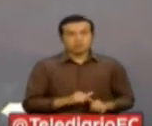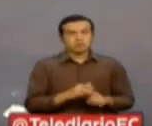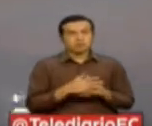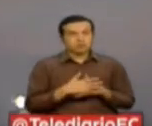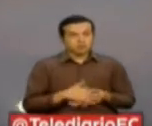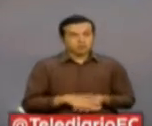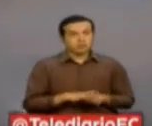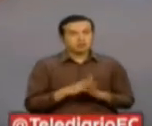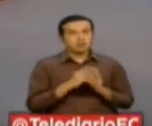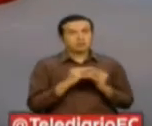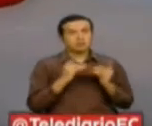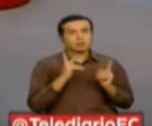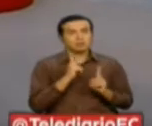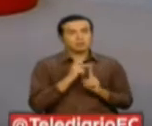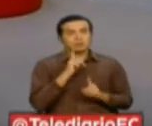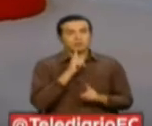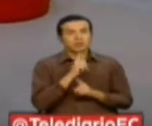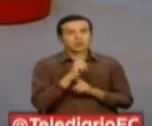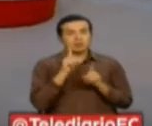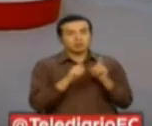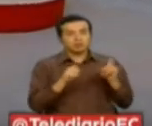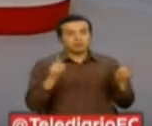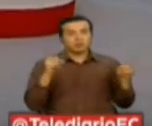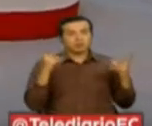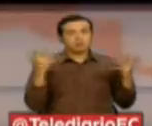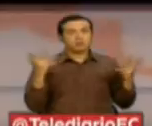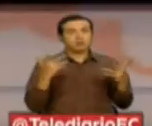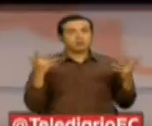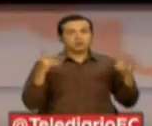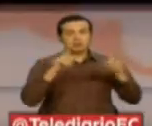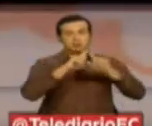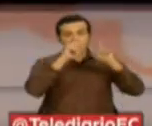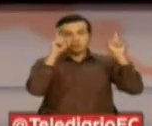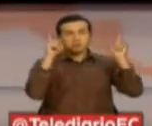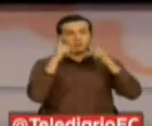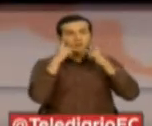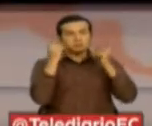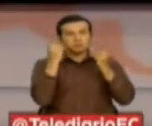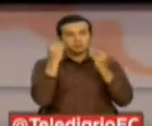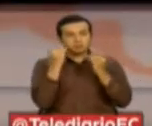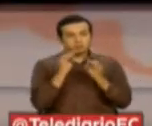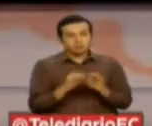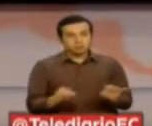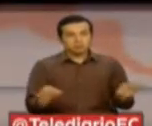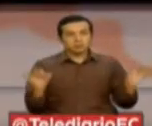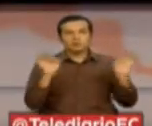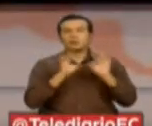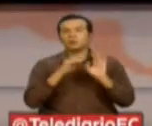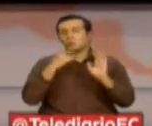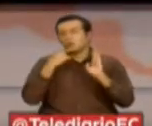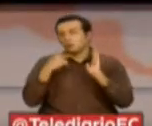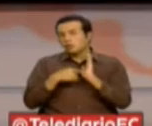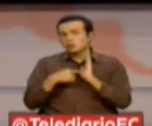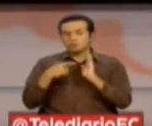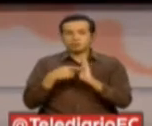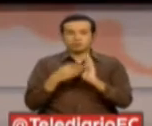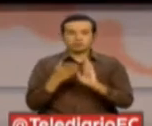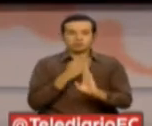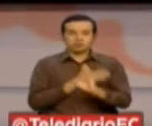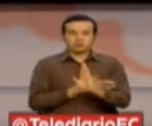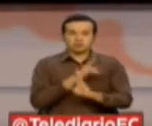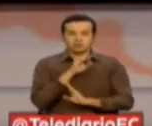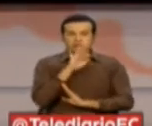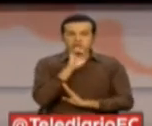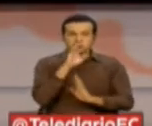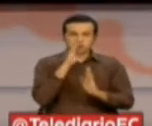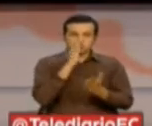se ha hecho mucho énfasis a algunos de los cuales han sido recogidos del sector productivo vale la pena resaltar por ejemplo la eliminación del anticipo del impuesto a la renta